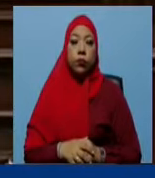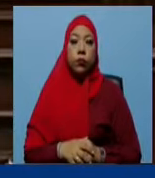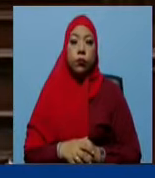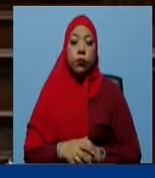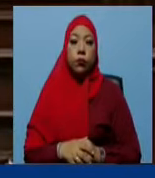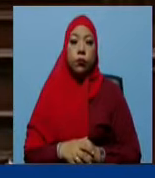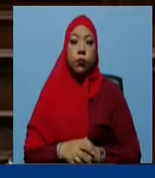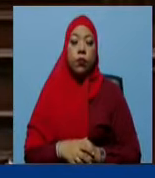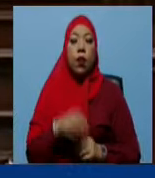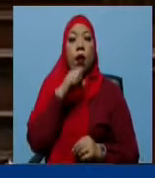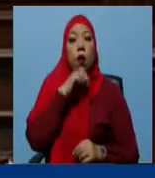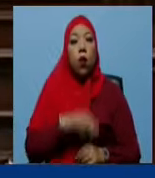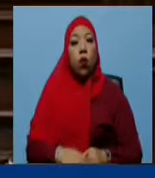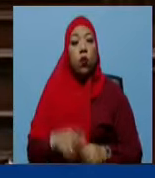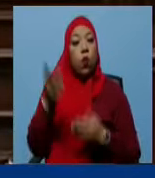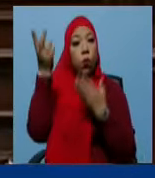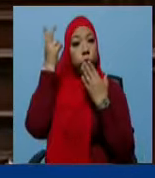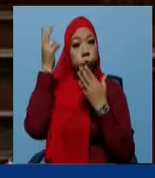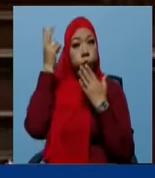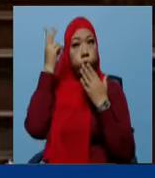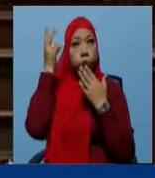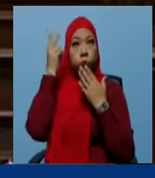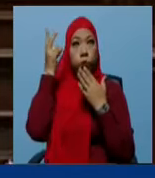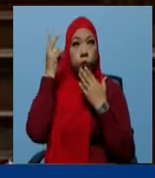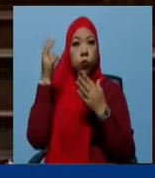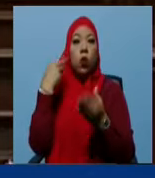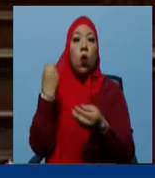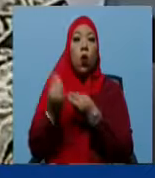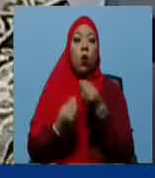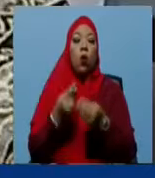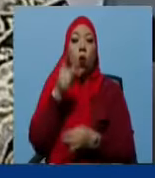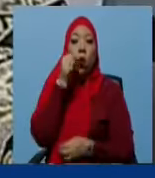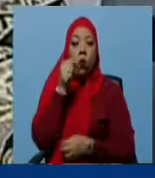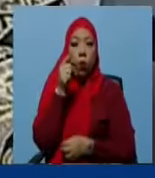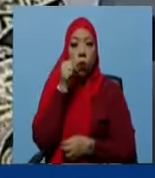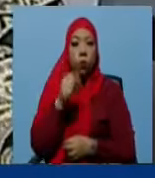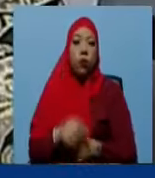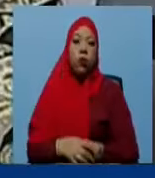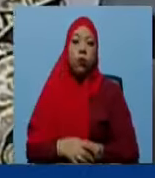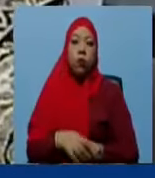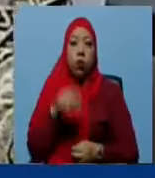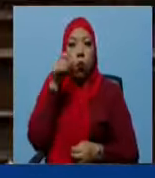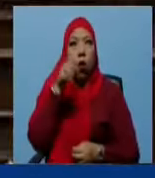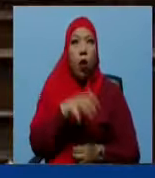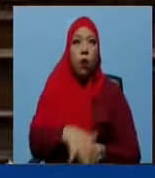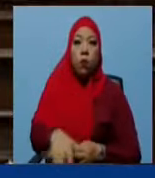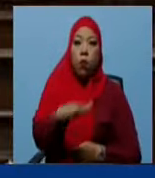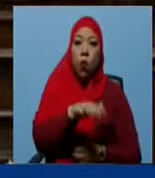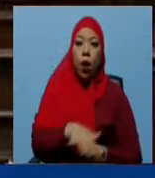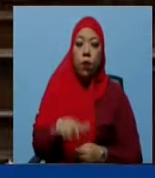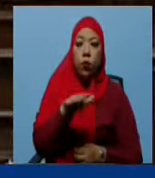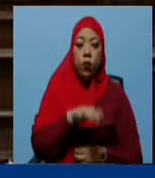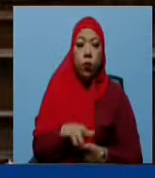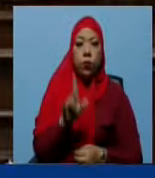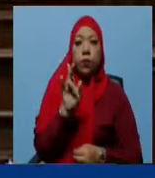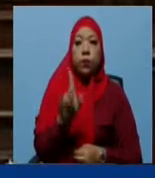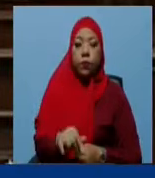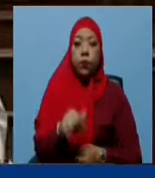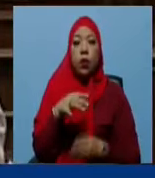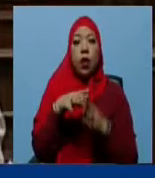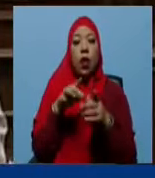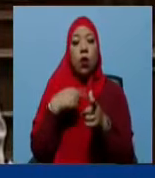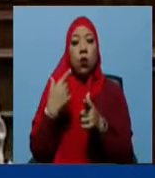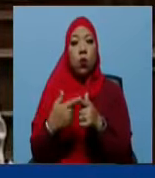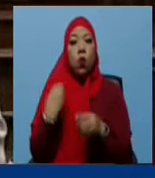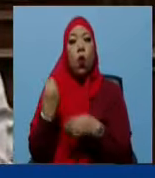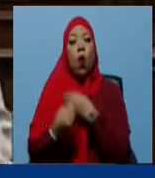Es legendaria la historia de Guaycaipuro y de cómo un hombre, los pueblos de entonces,